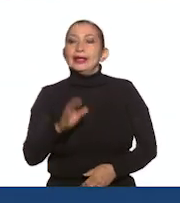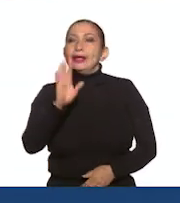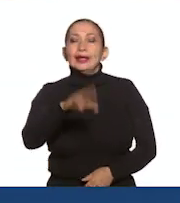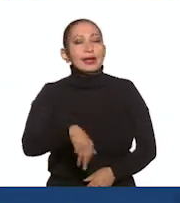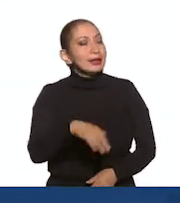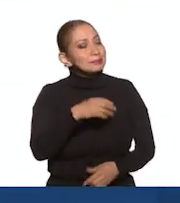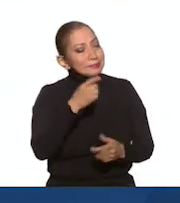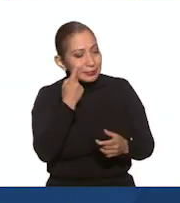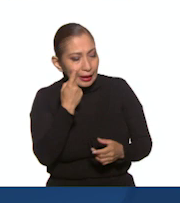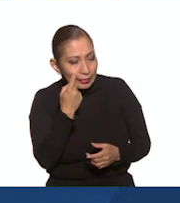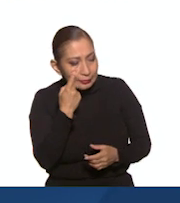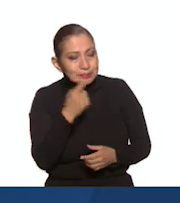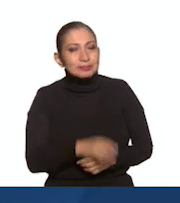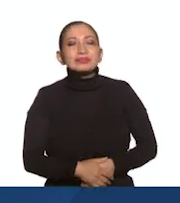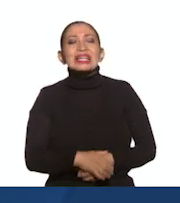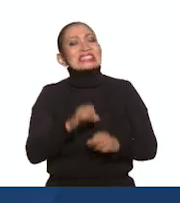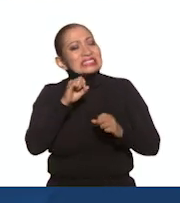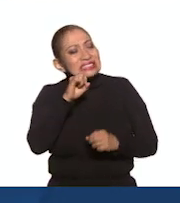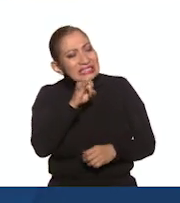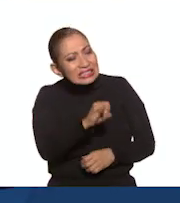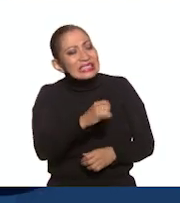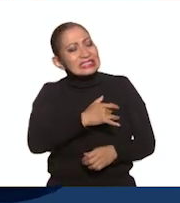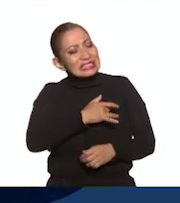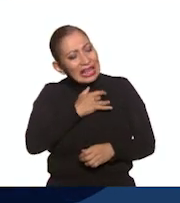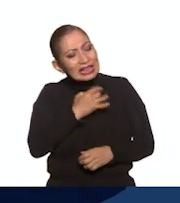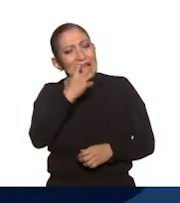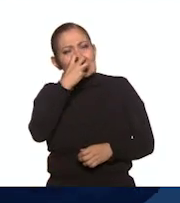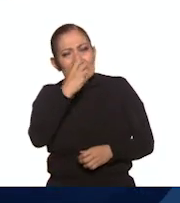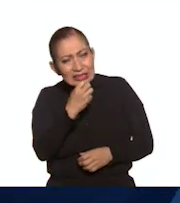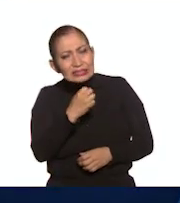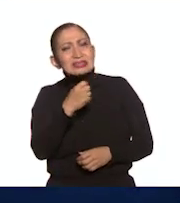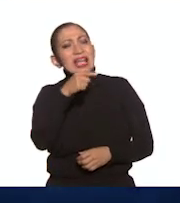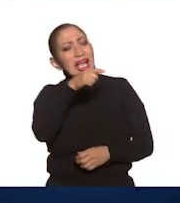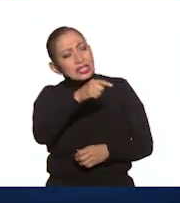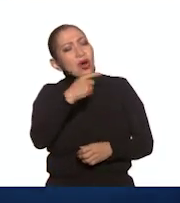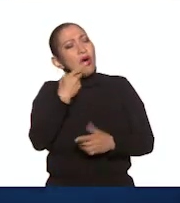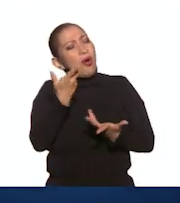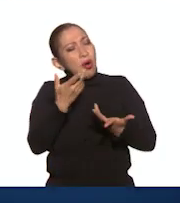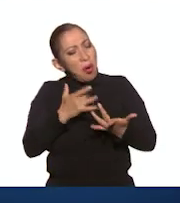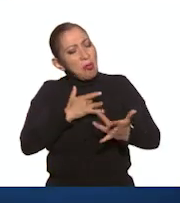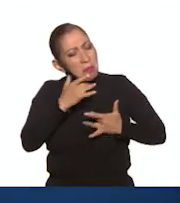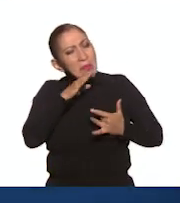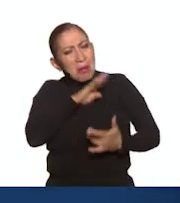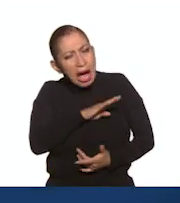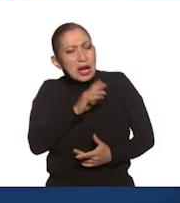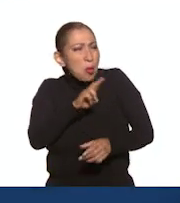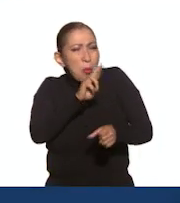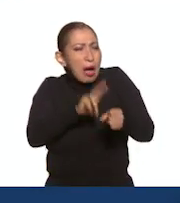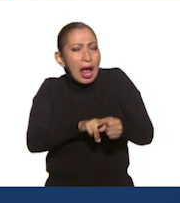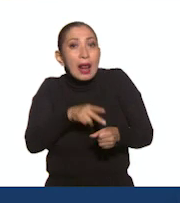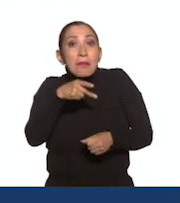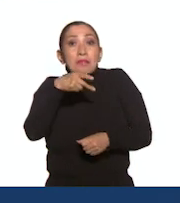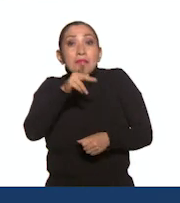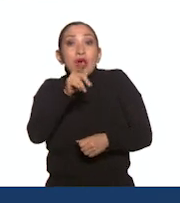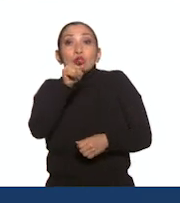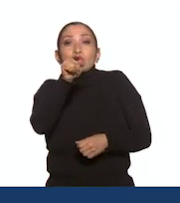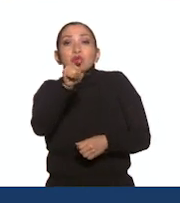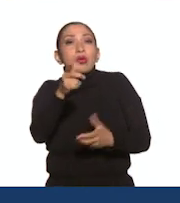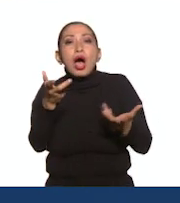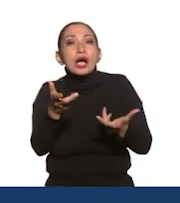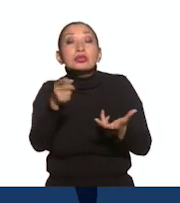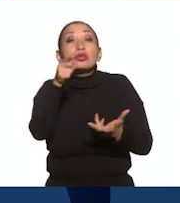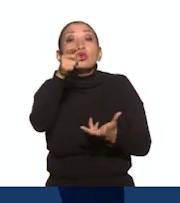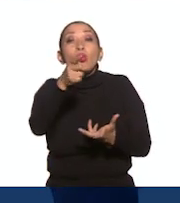Mira, Cupertino, está bien sentirse triste y que eso te afecte, es normal. Pero lo que debes hacer